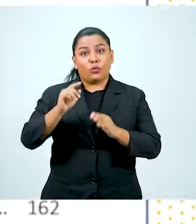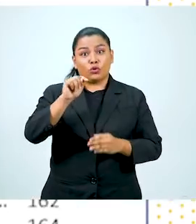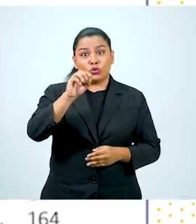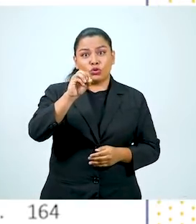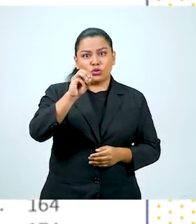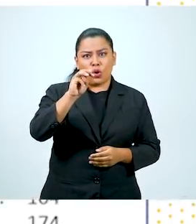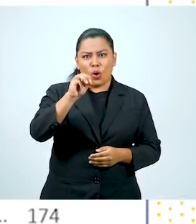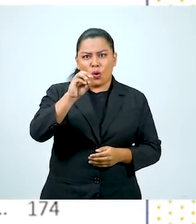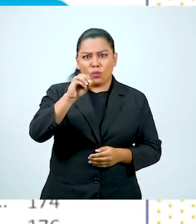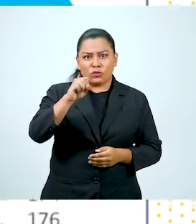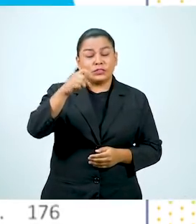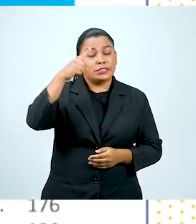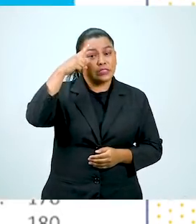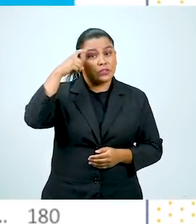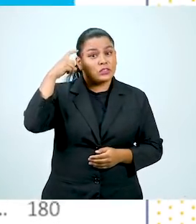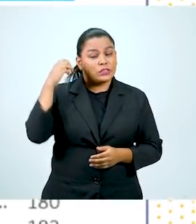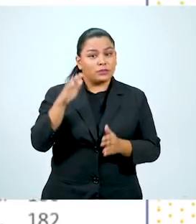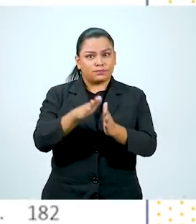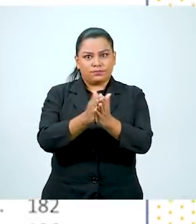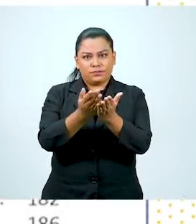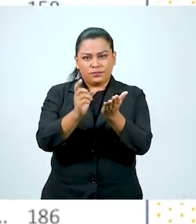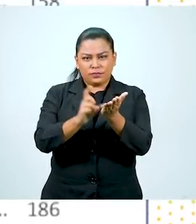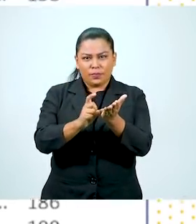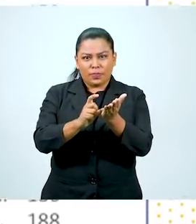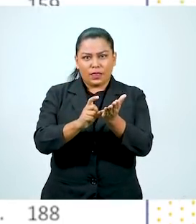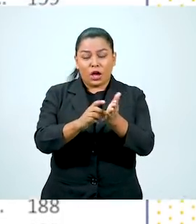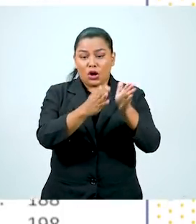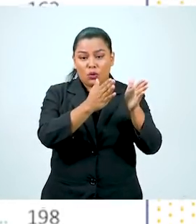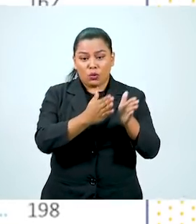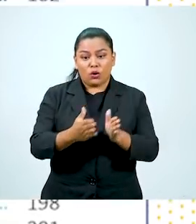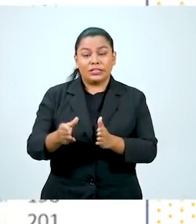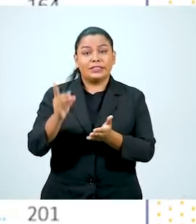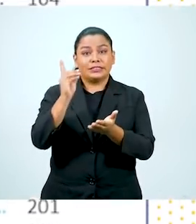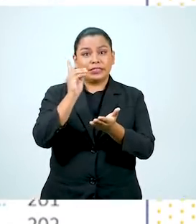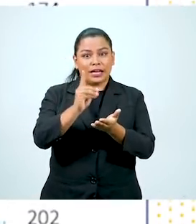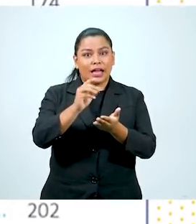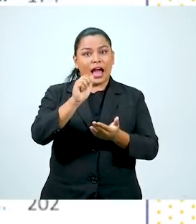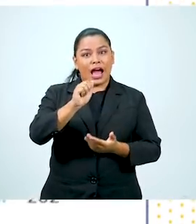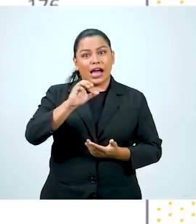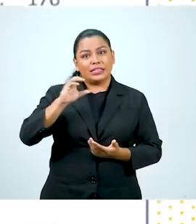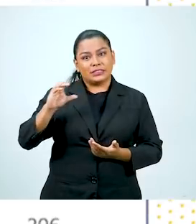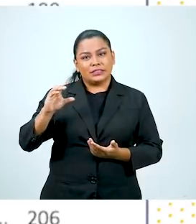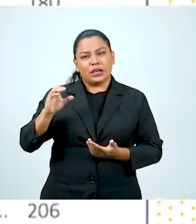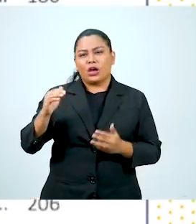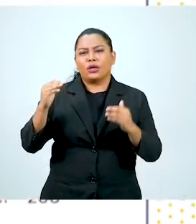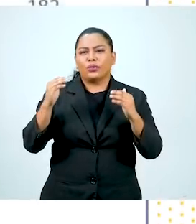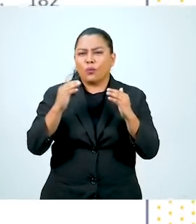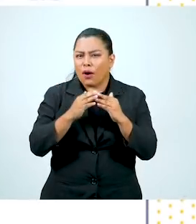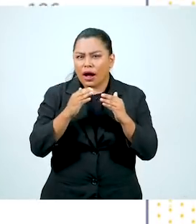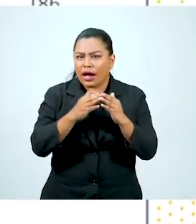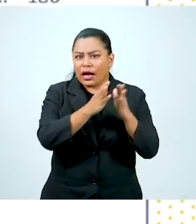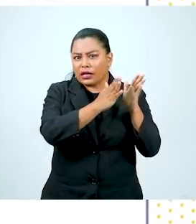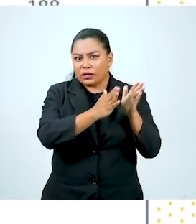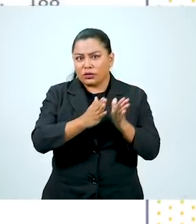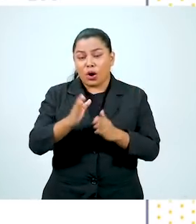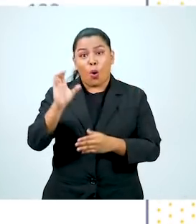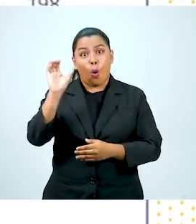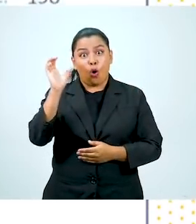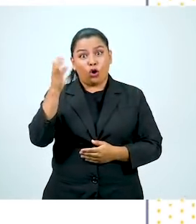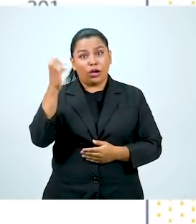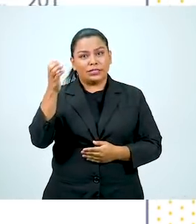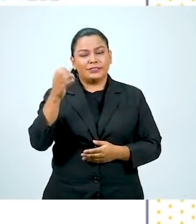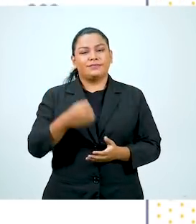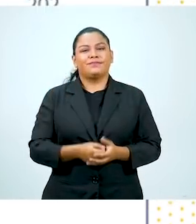colores. Recordemos que en el libro de texto, la secuencia didáctica ACC también está organizada por